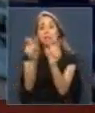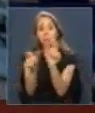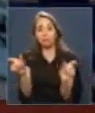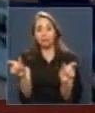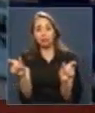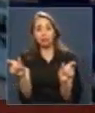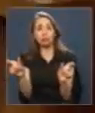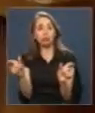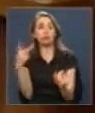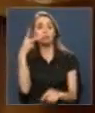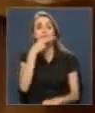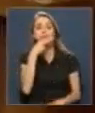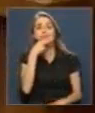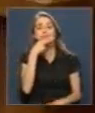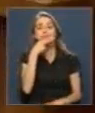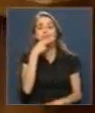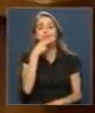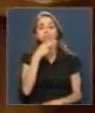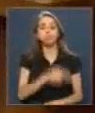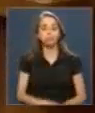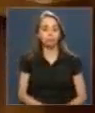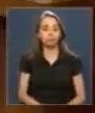esa...